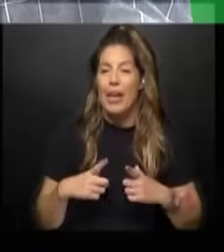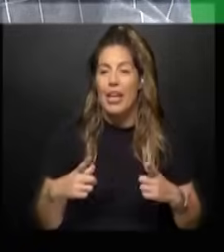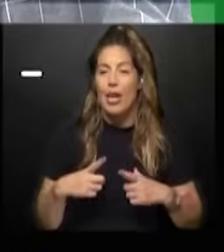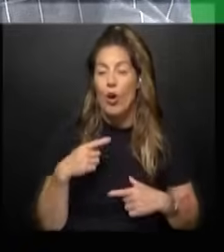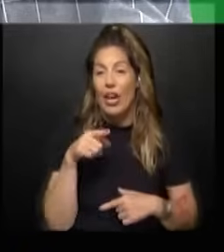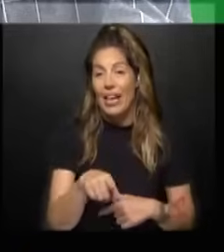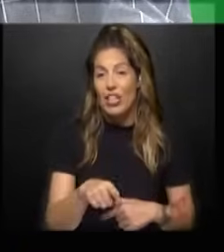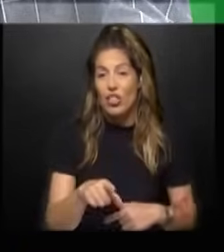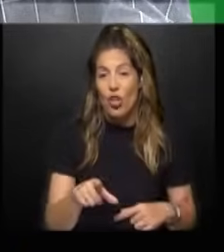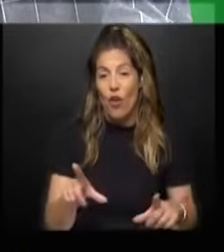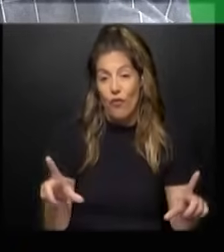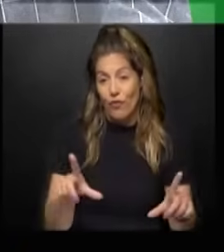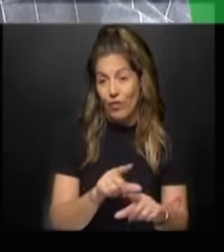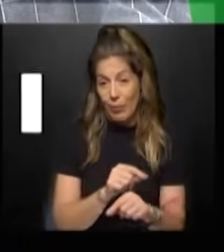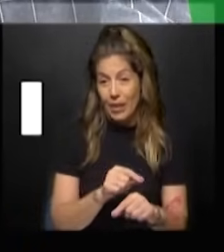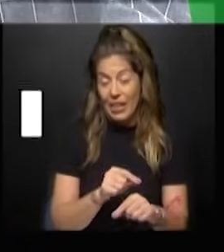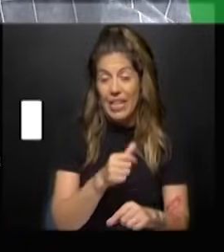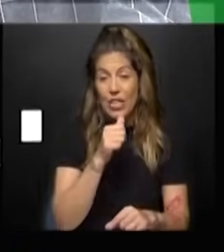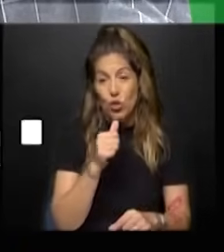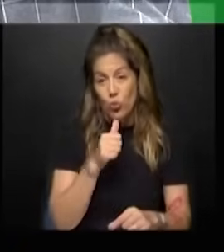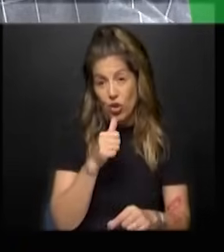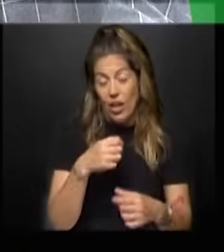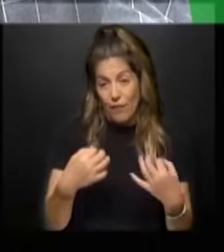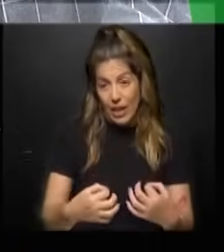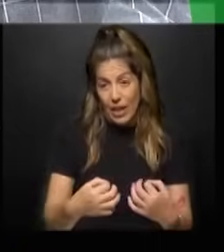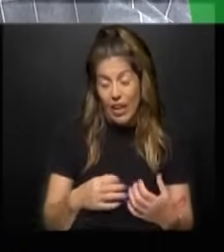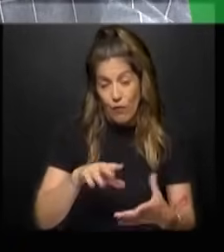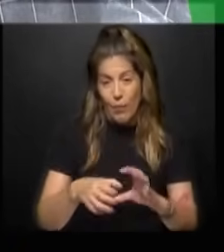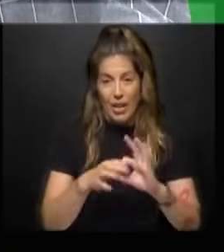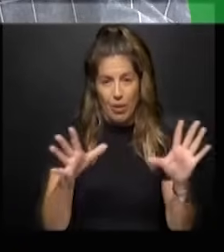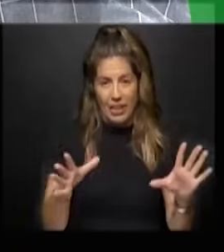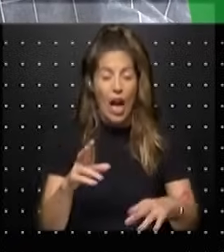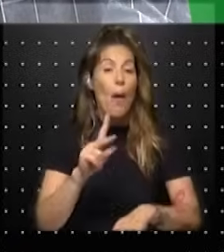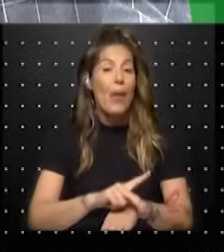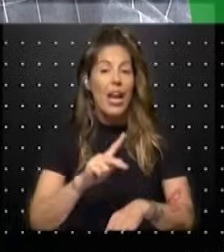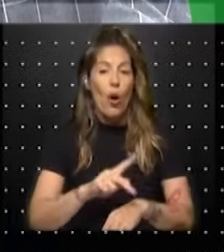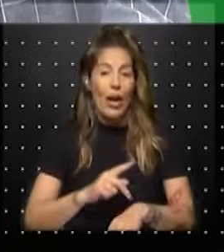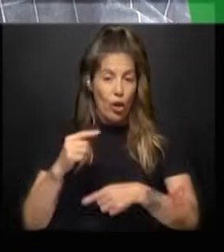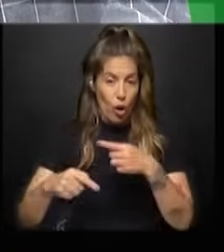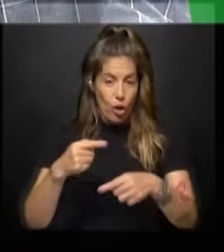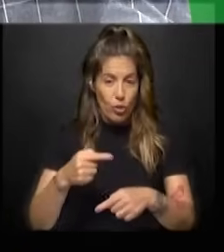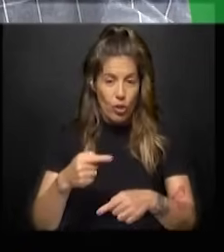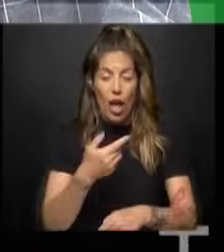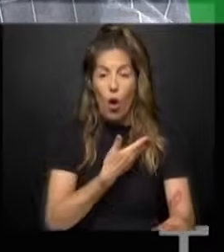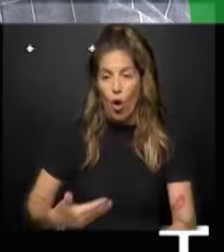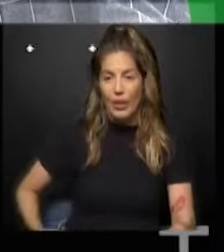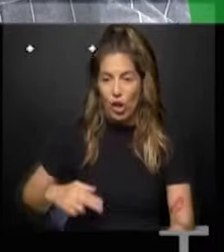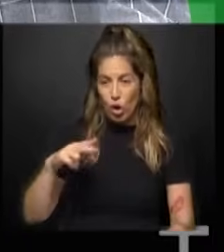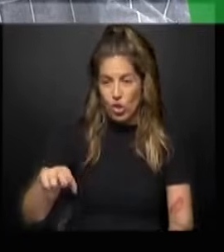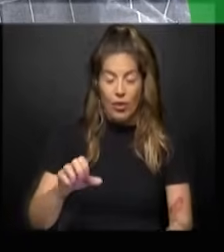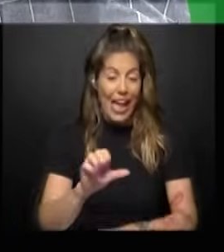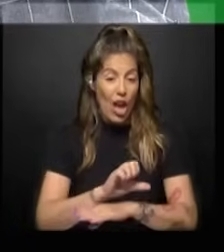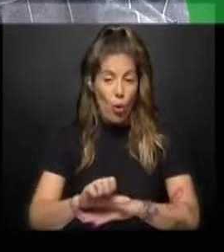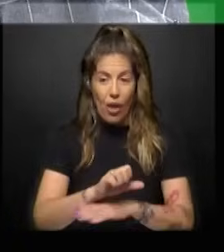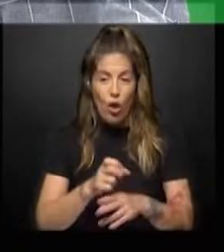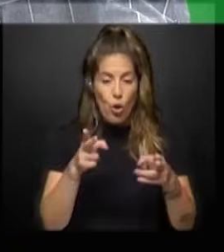eso finalmente se laude positivamente en clave democrática. Paraguay, con la continuidad de un gobierno conservador. Ecuador,